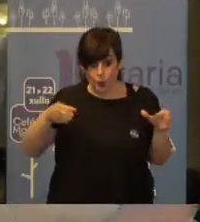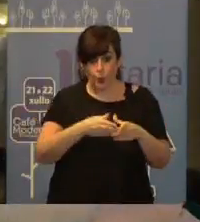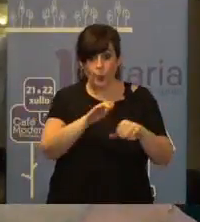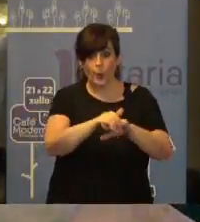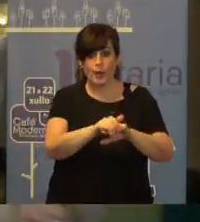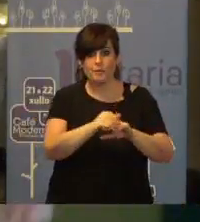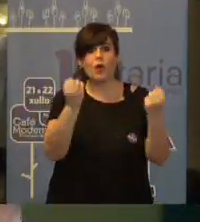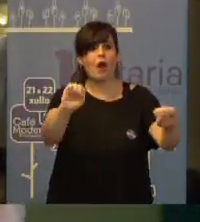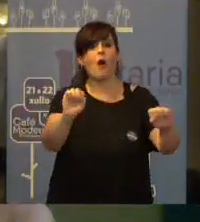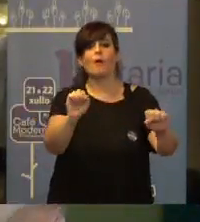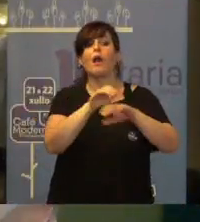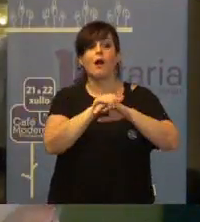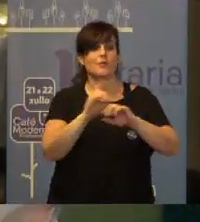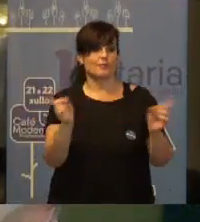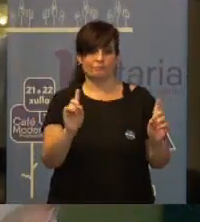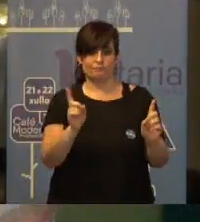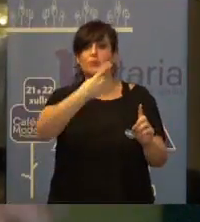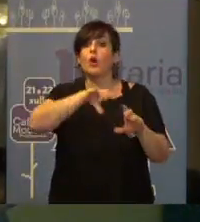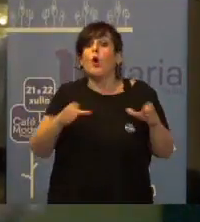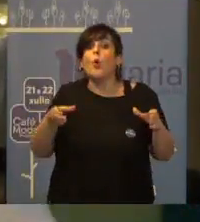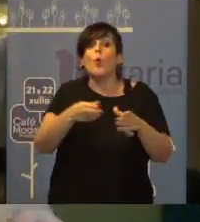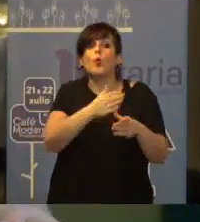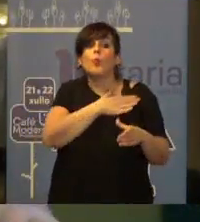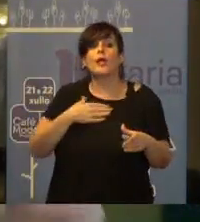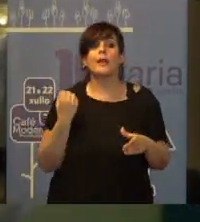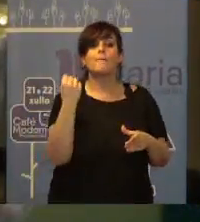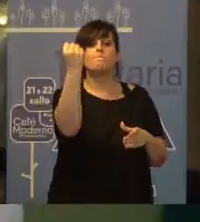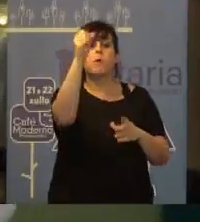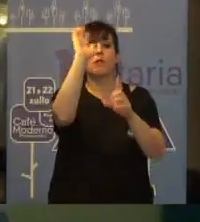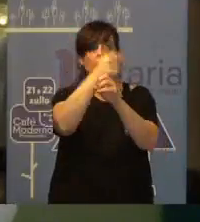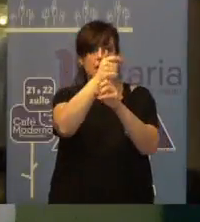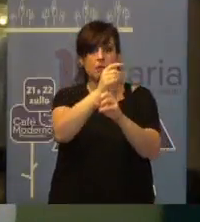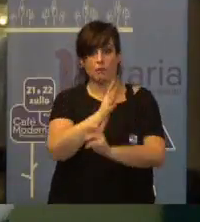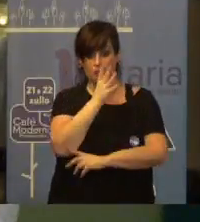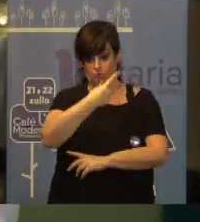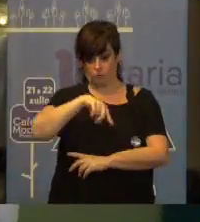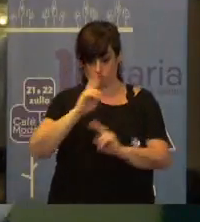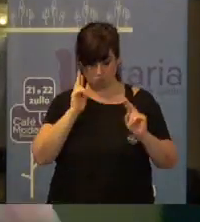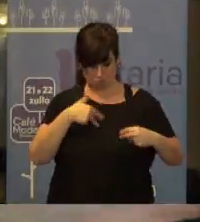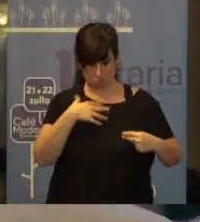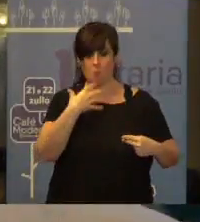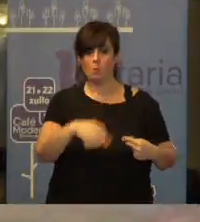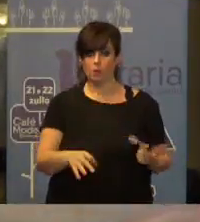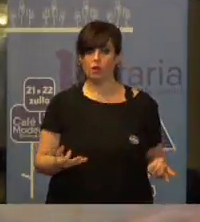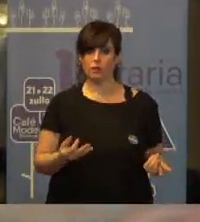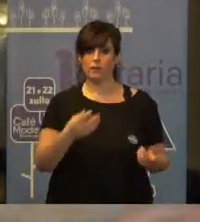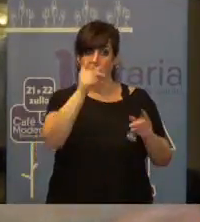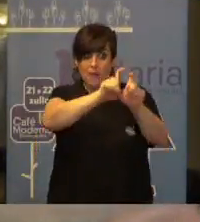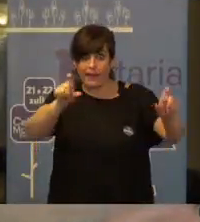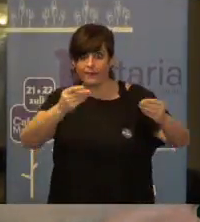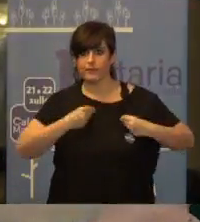sexamos amigos. Nós somos un grupo que quere conseguir o poder, porque creemos que podemos facer que a xente viva